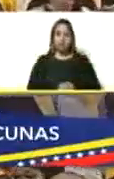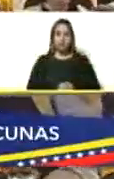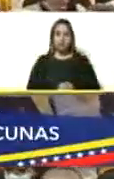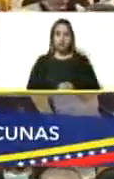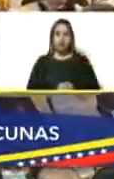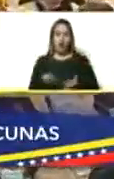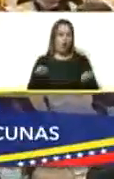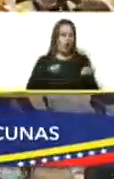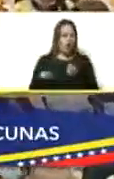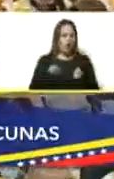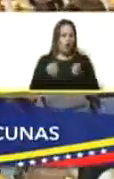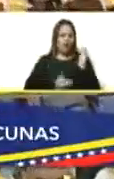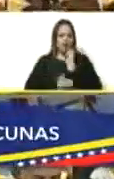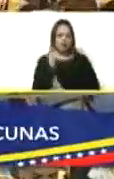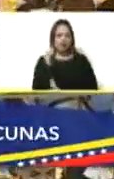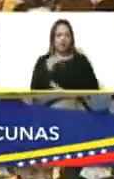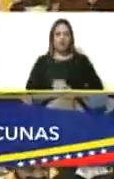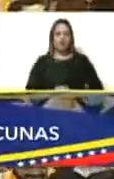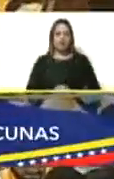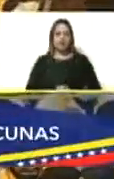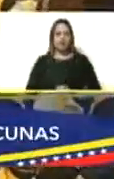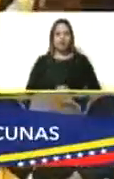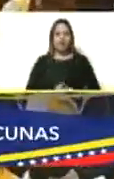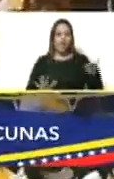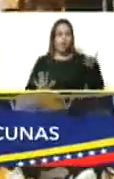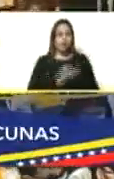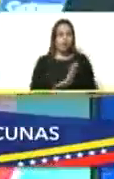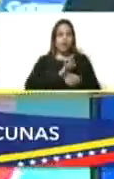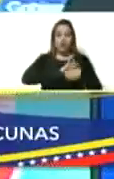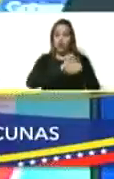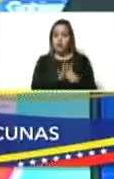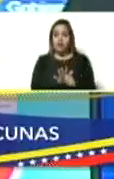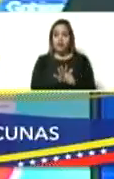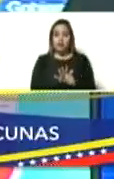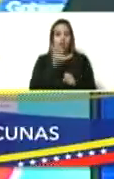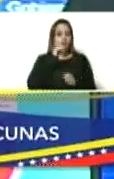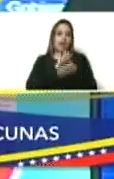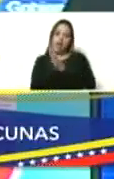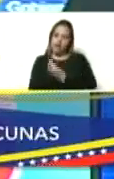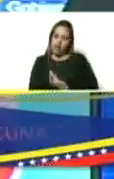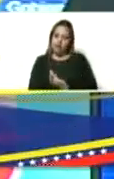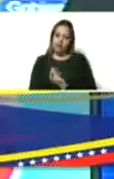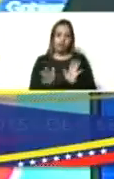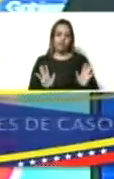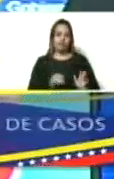control alto del coronavirus que no se ha acabado todavía.